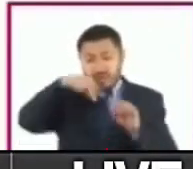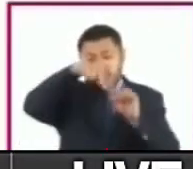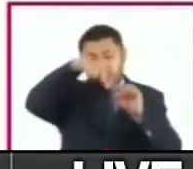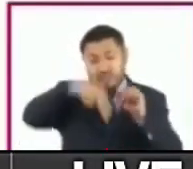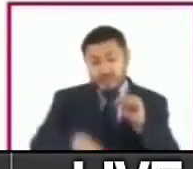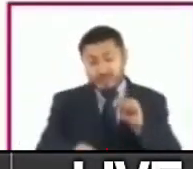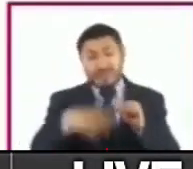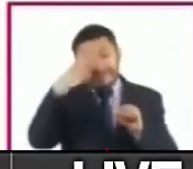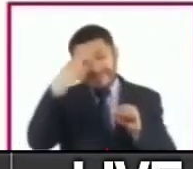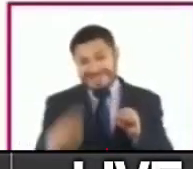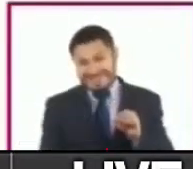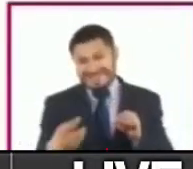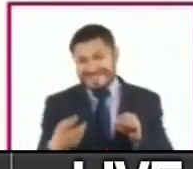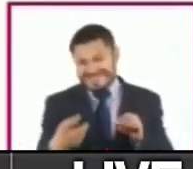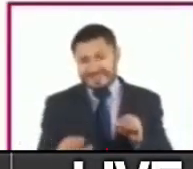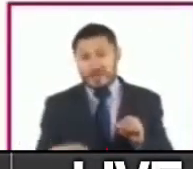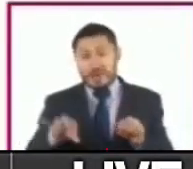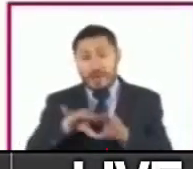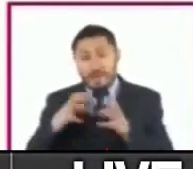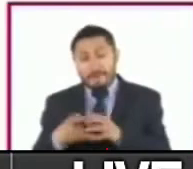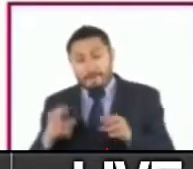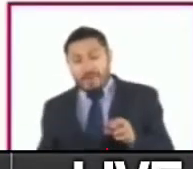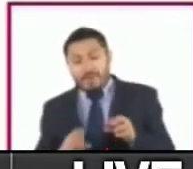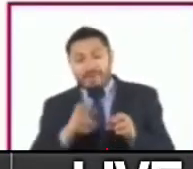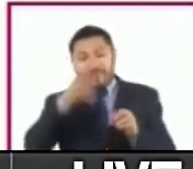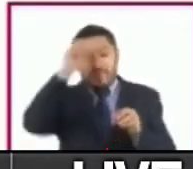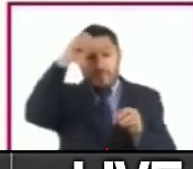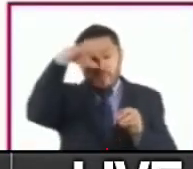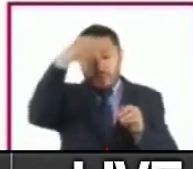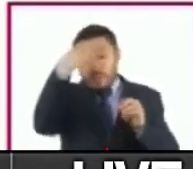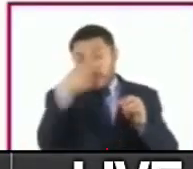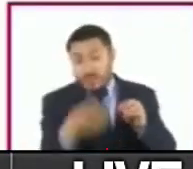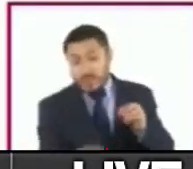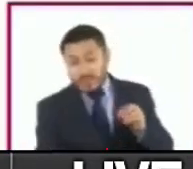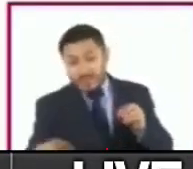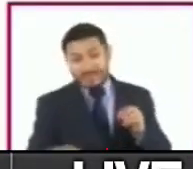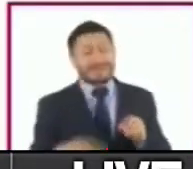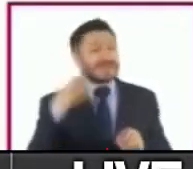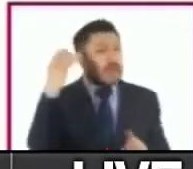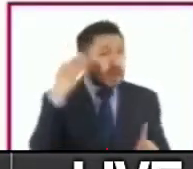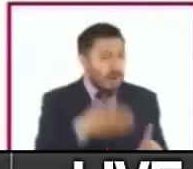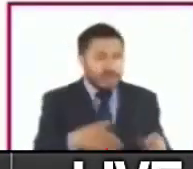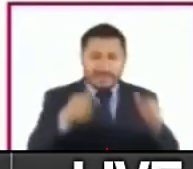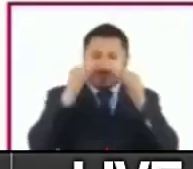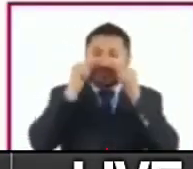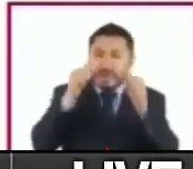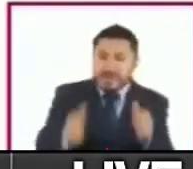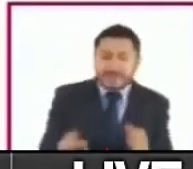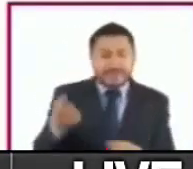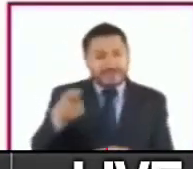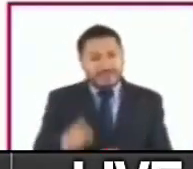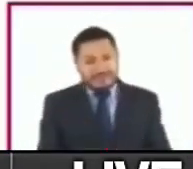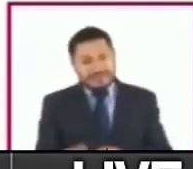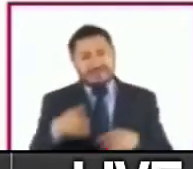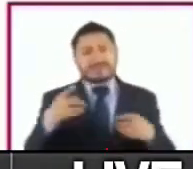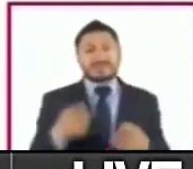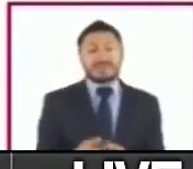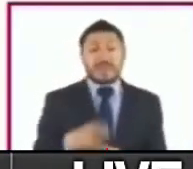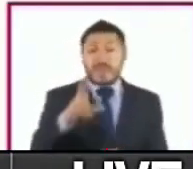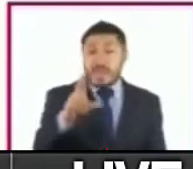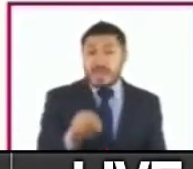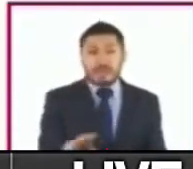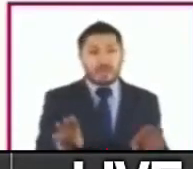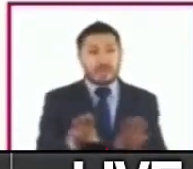objetivo. La función de los auxiliares deportivos es atender las indicaciones que el deportista da y no pueden tener otro tipo